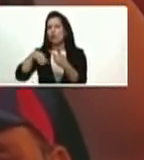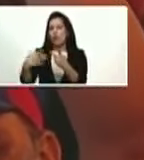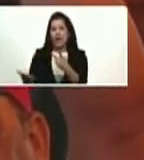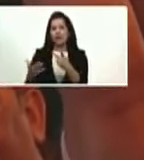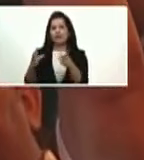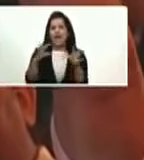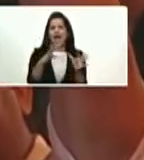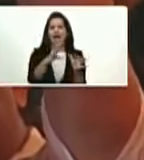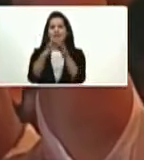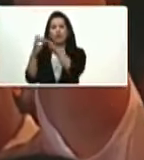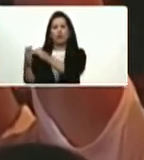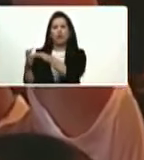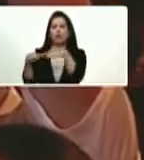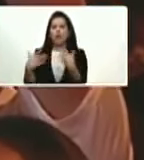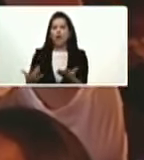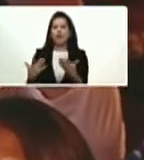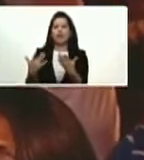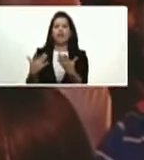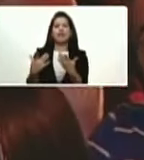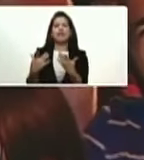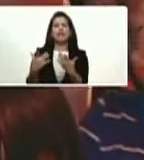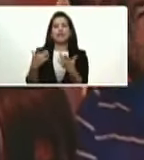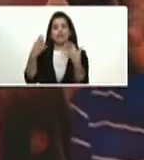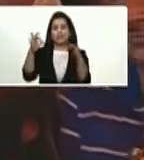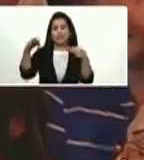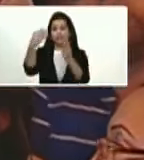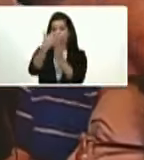el instrumento principal que va a tener el sistema